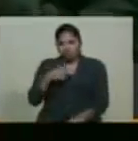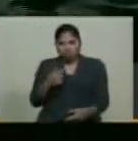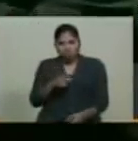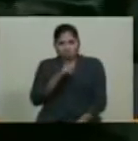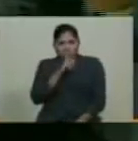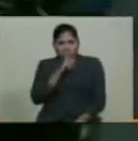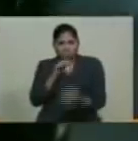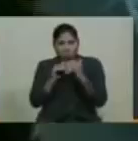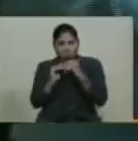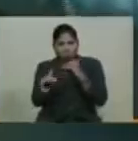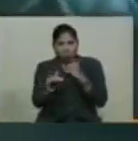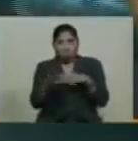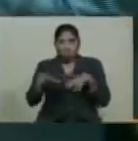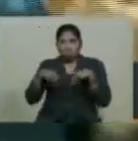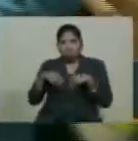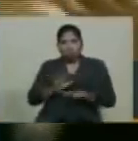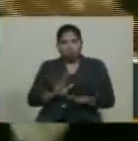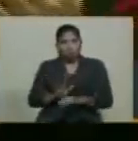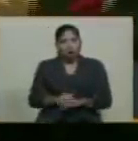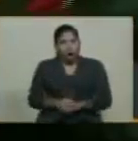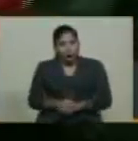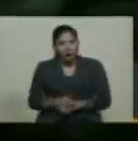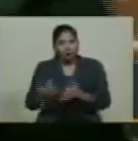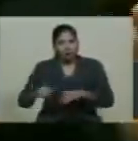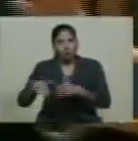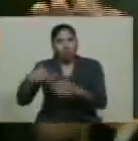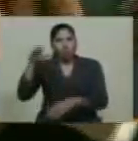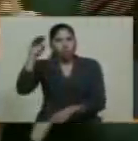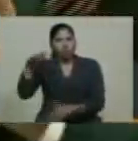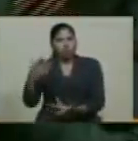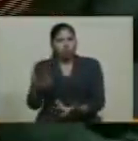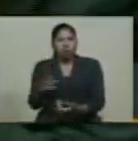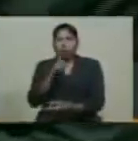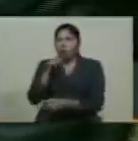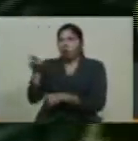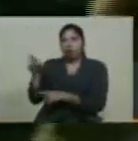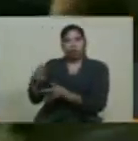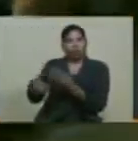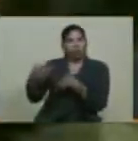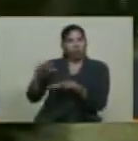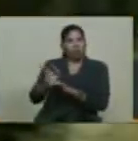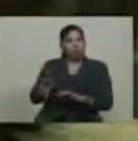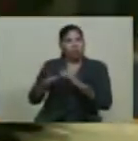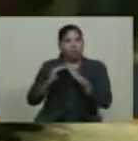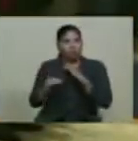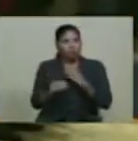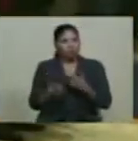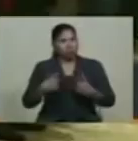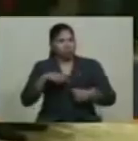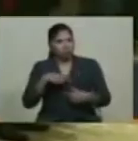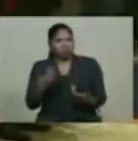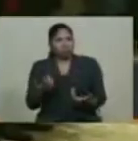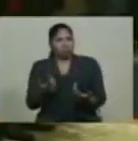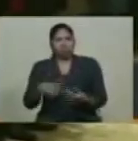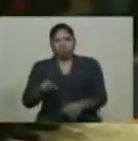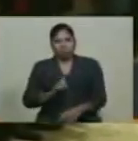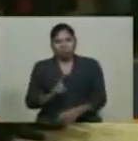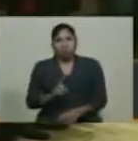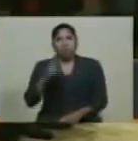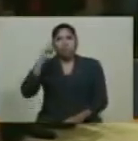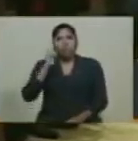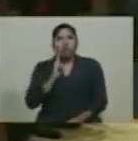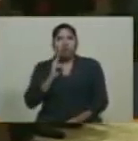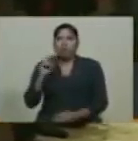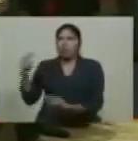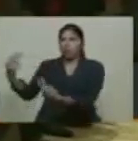callados, no nos lo perdonarían nuestros hijos, no nos lo perdonarían nuestros nietos, no nos lo perdonaría la historia. Bolívar jamás